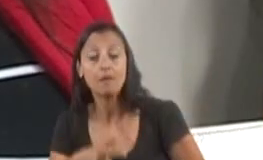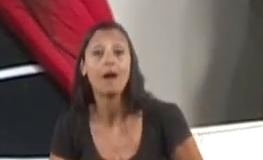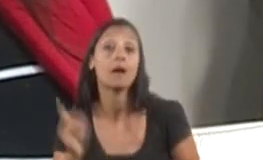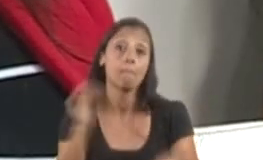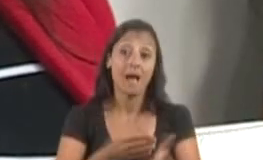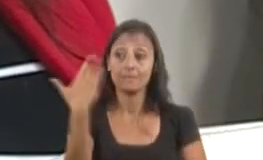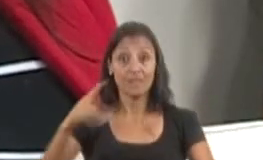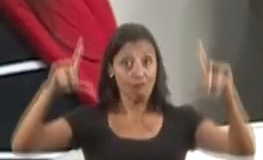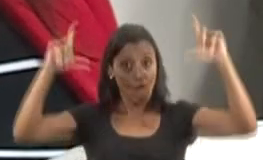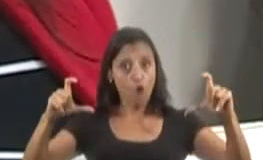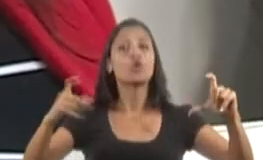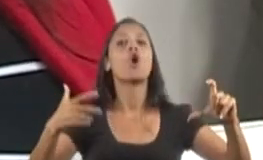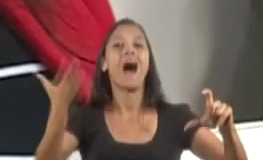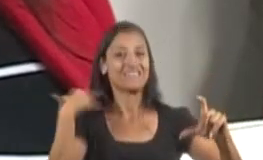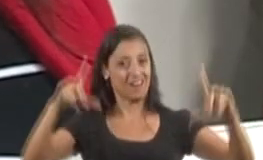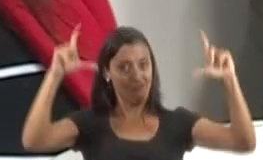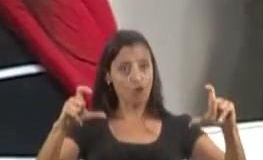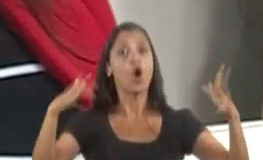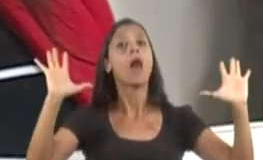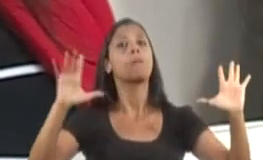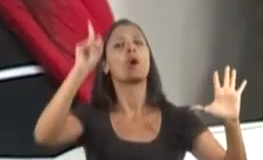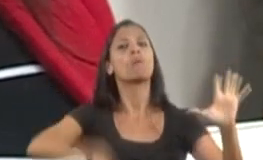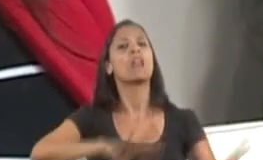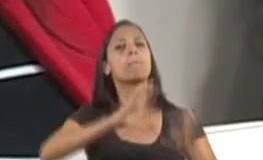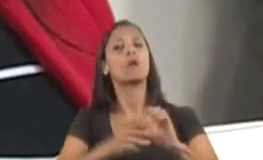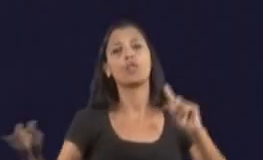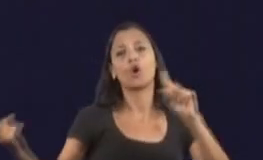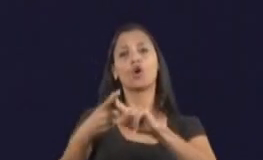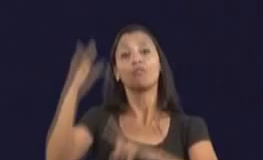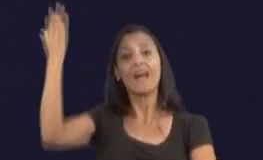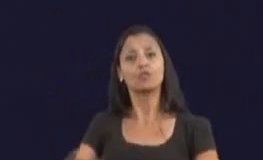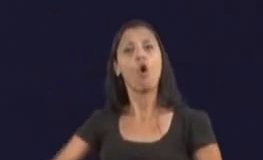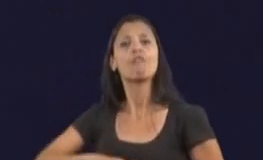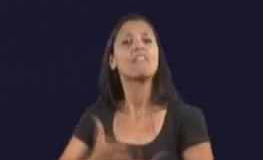puede perjudicar tal vez la relación con el expresidente Mauricio Macri. Gracias.